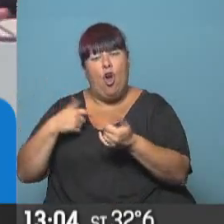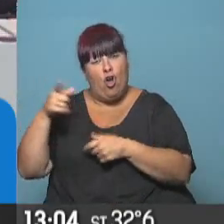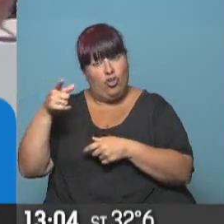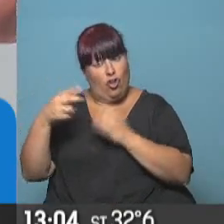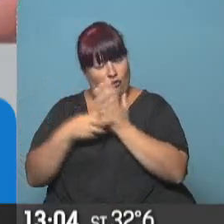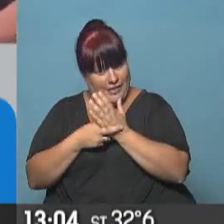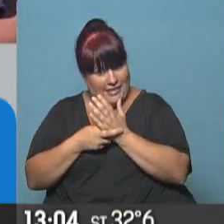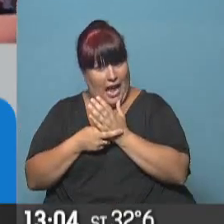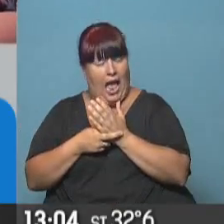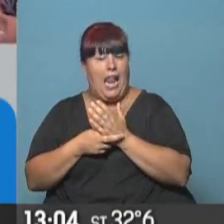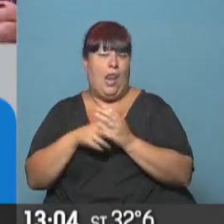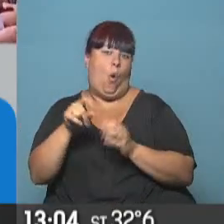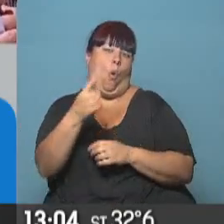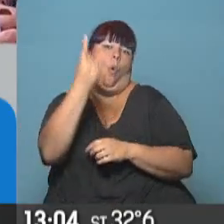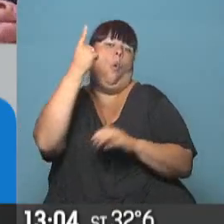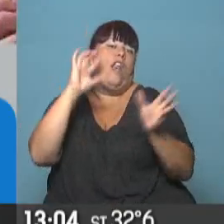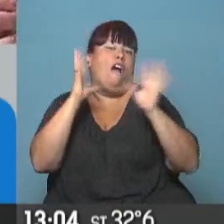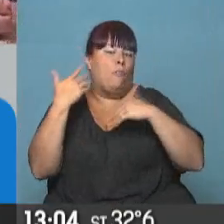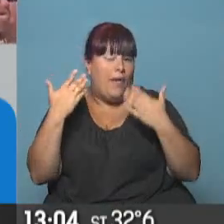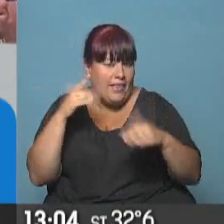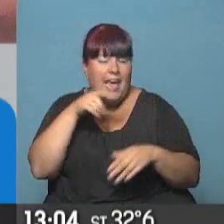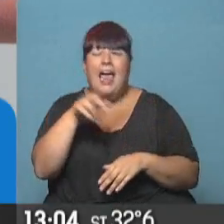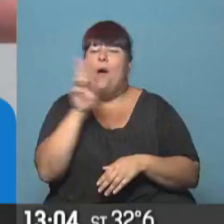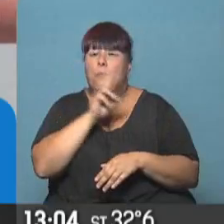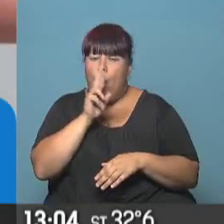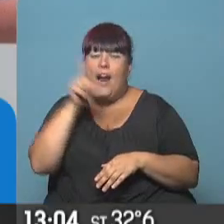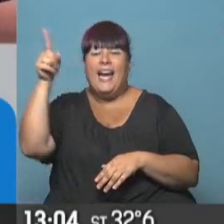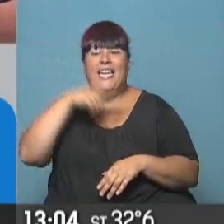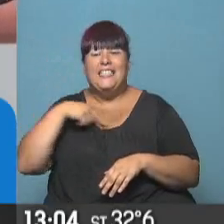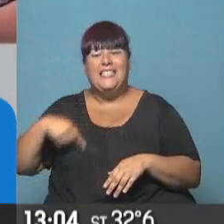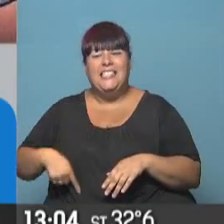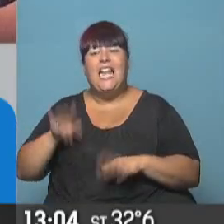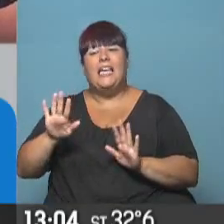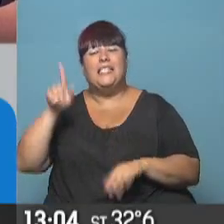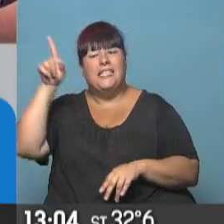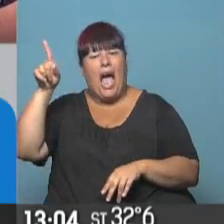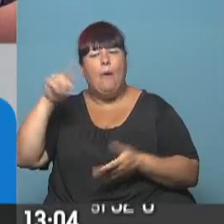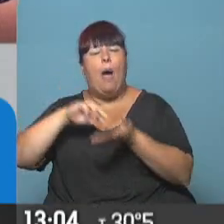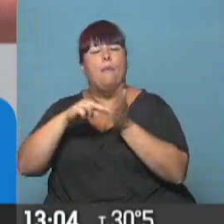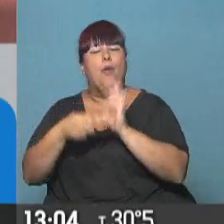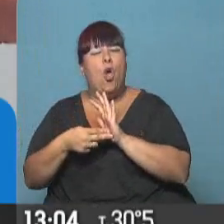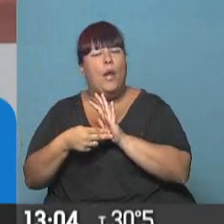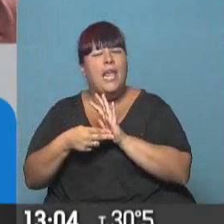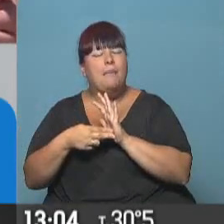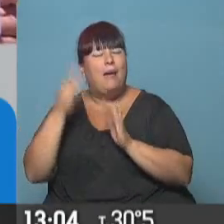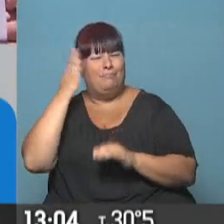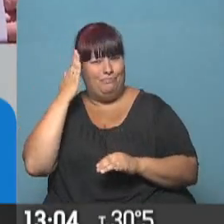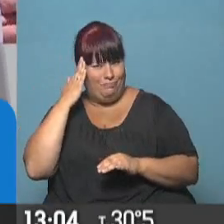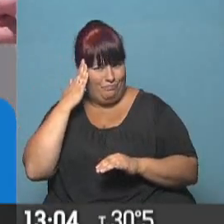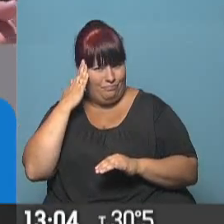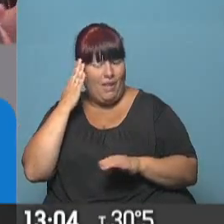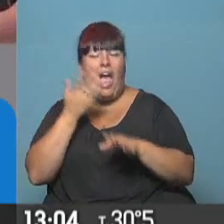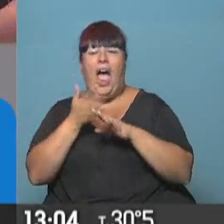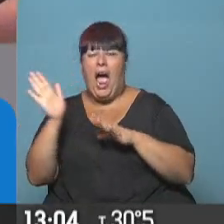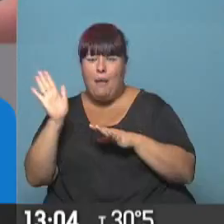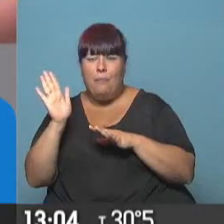fiscalía, que es una de las hipótesis, es que esta mujer en China estaba teniendo problemas mentales y por otro